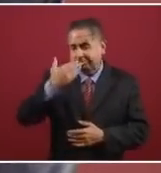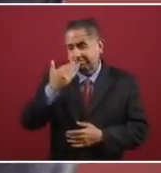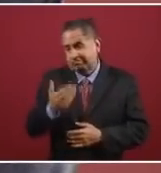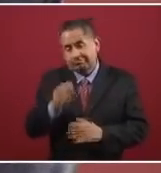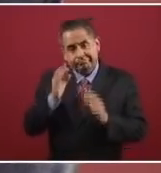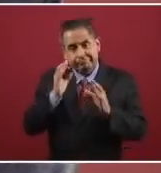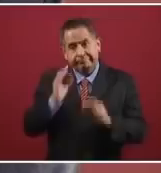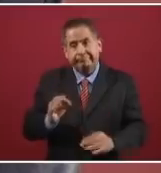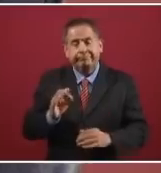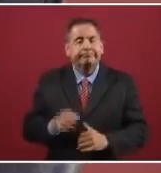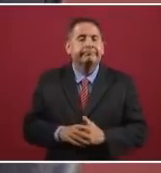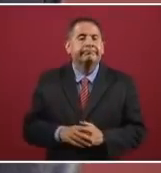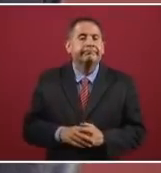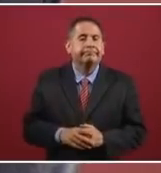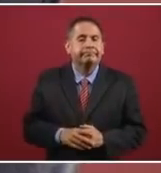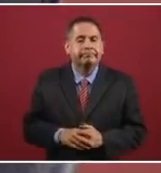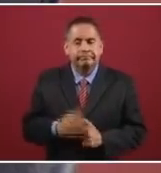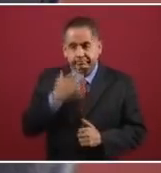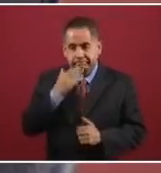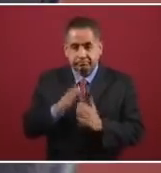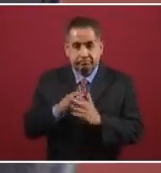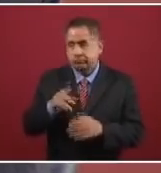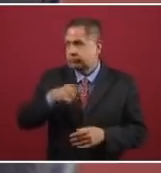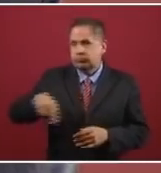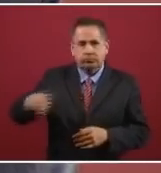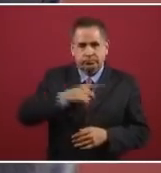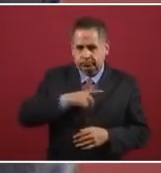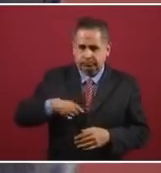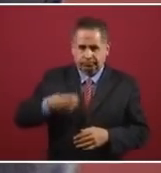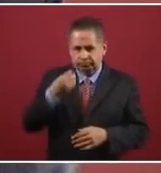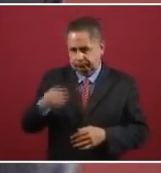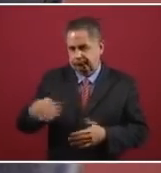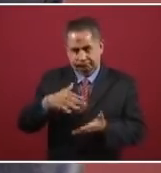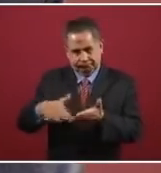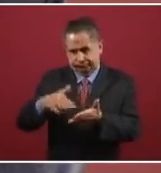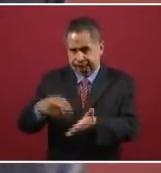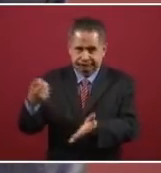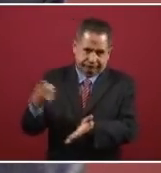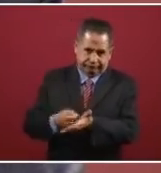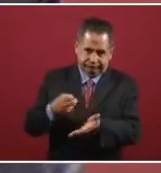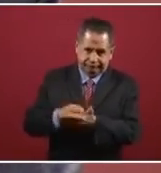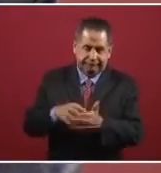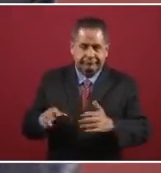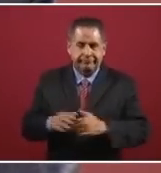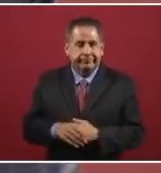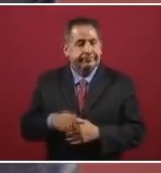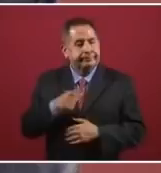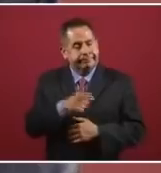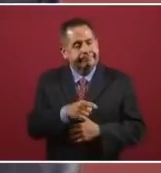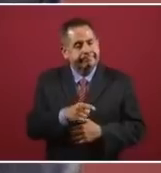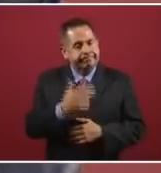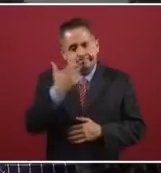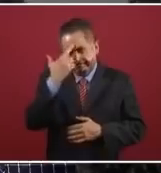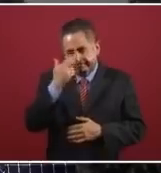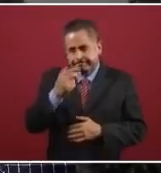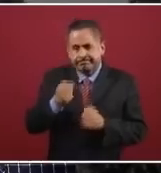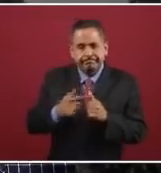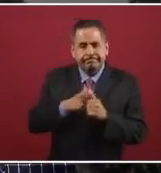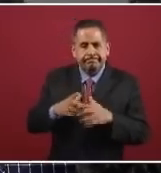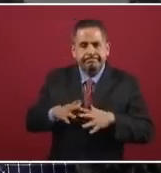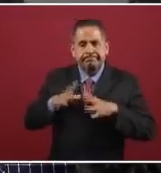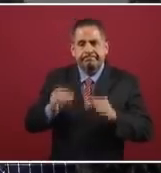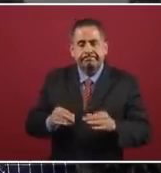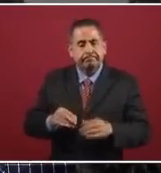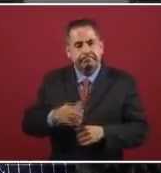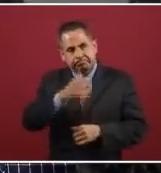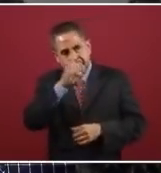también de lectura obligada para todos. Ese es el fundamento de la